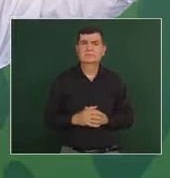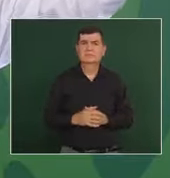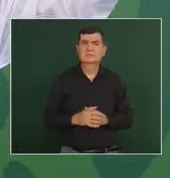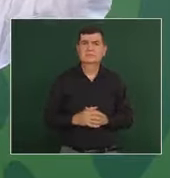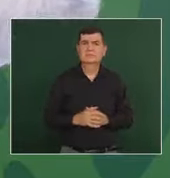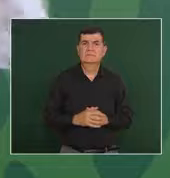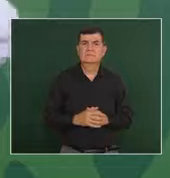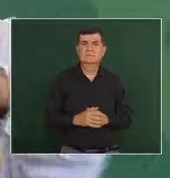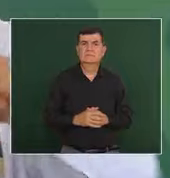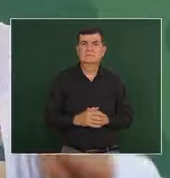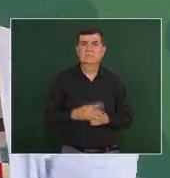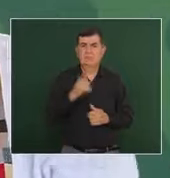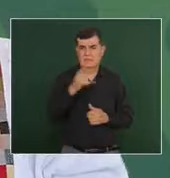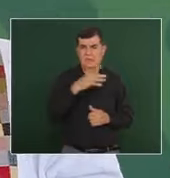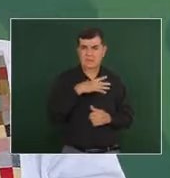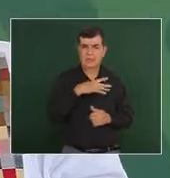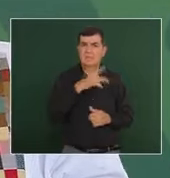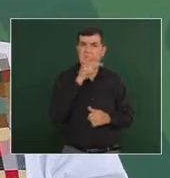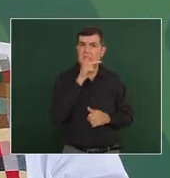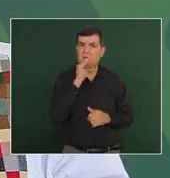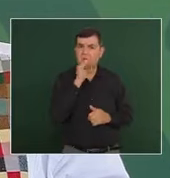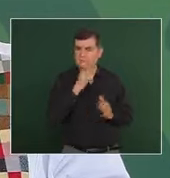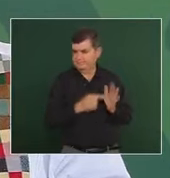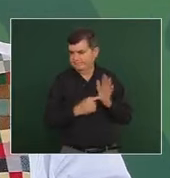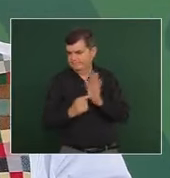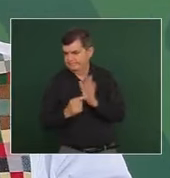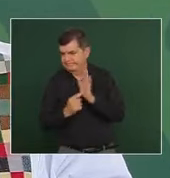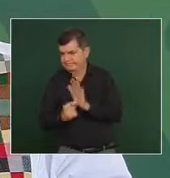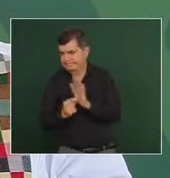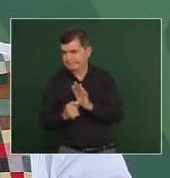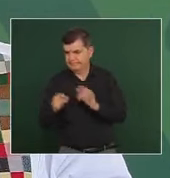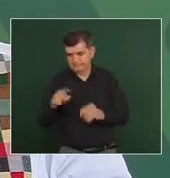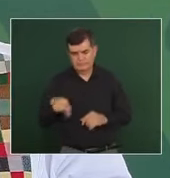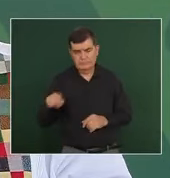o sea, y que le llegue a los padres,